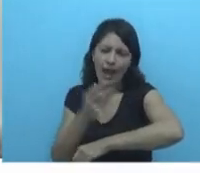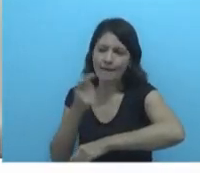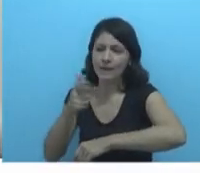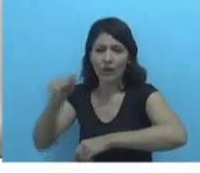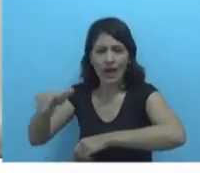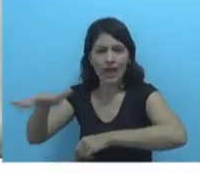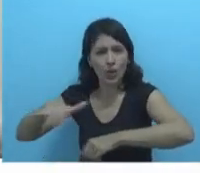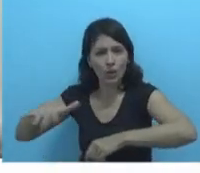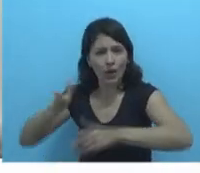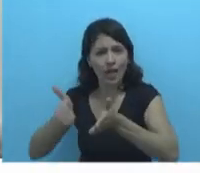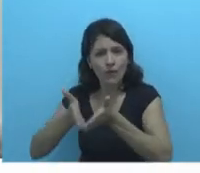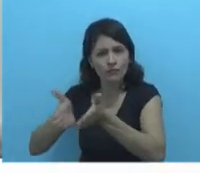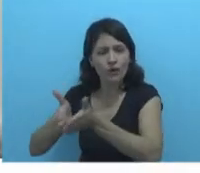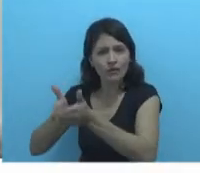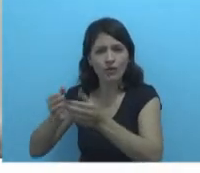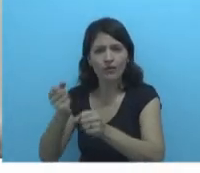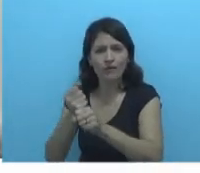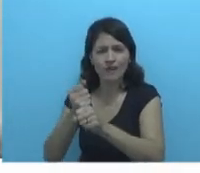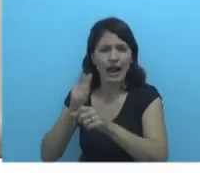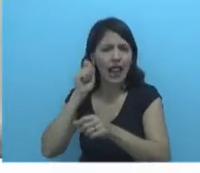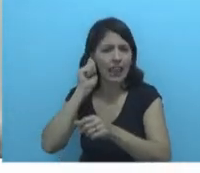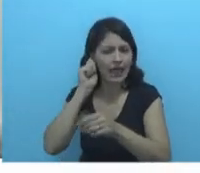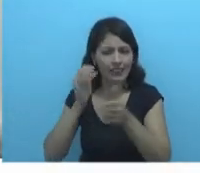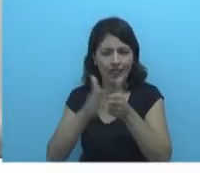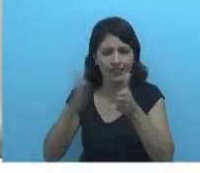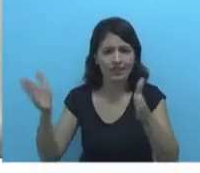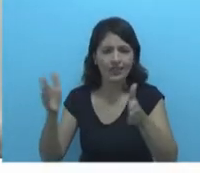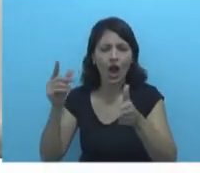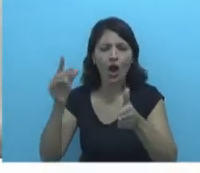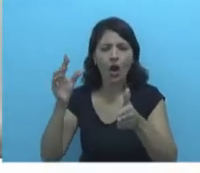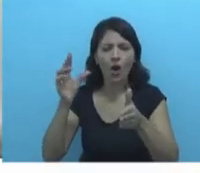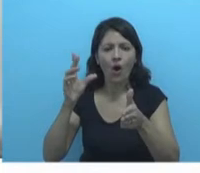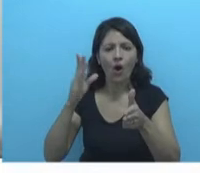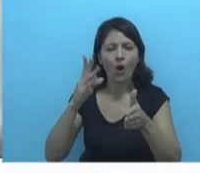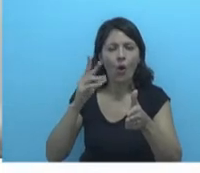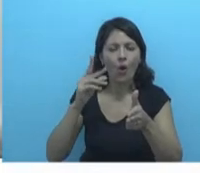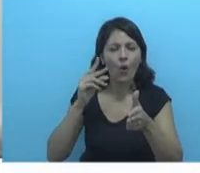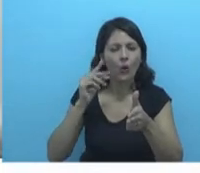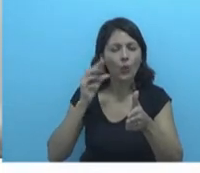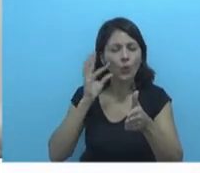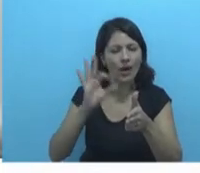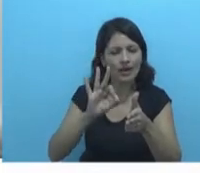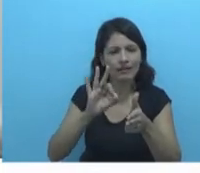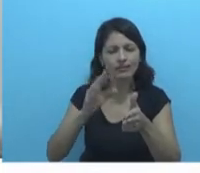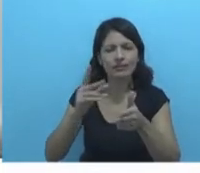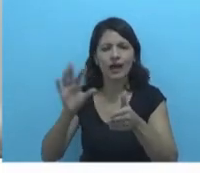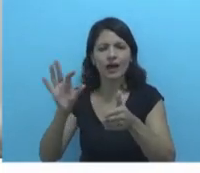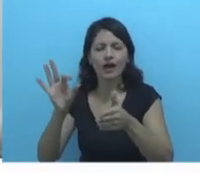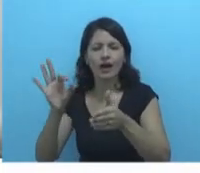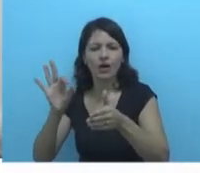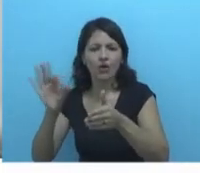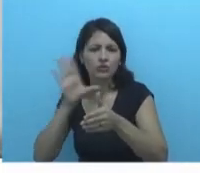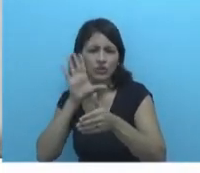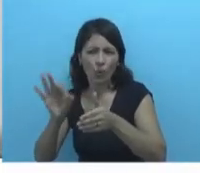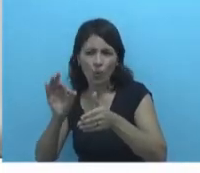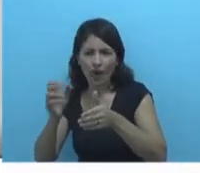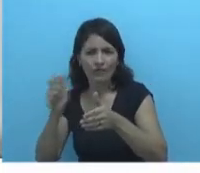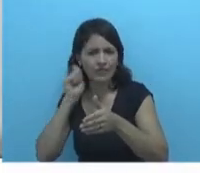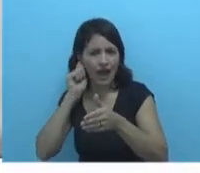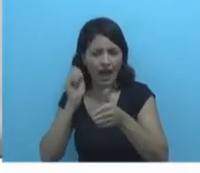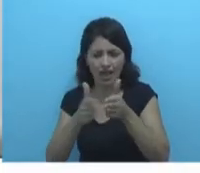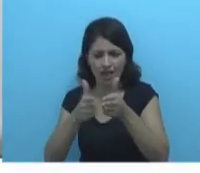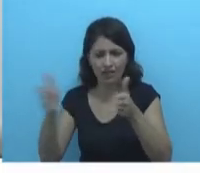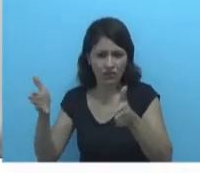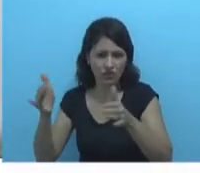40 y los 50 años porque tienen jubilación anticipada. Con lo cual, el motivo del